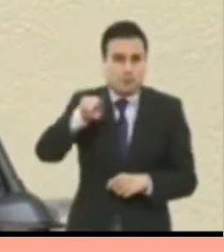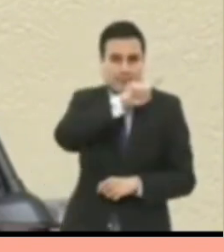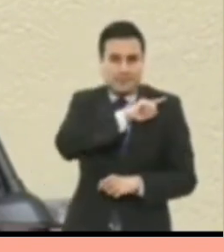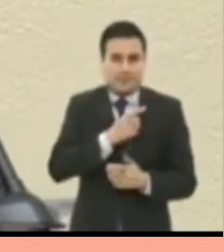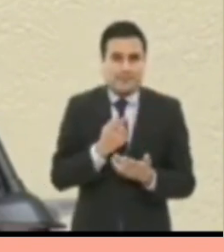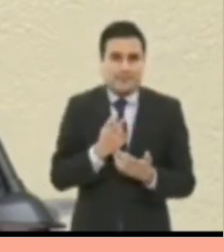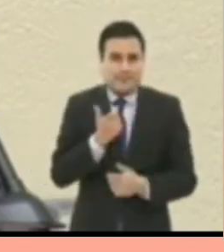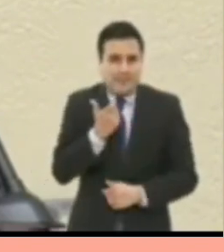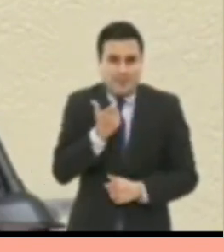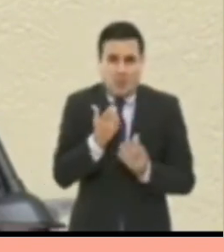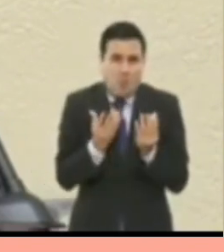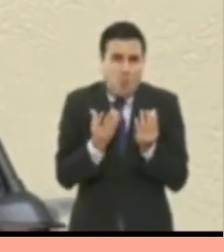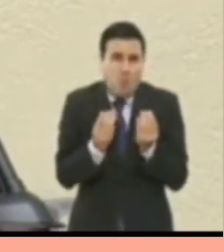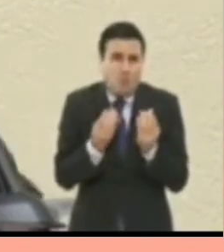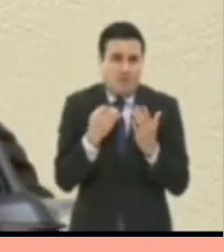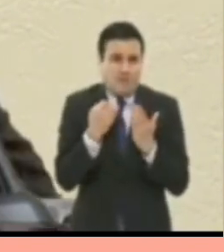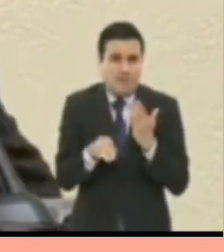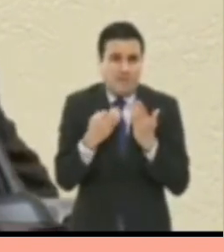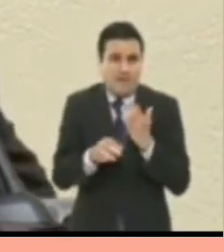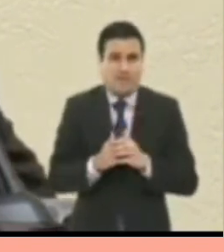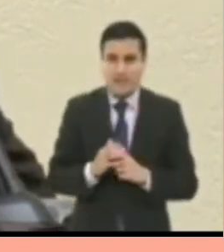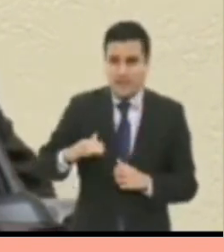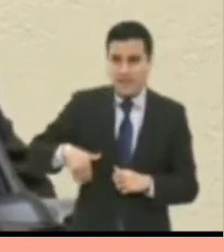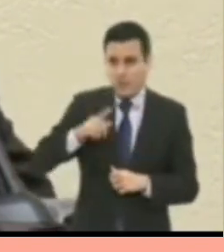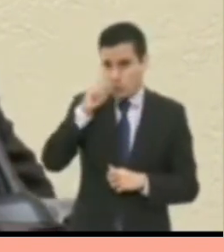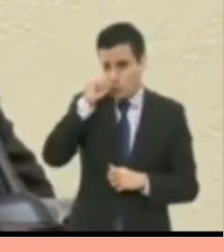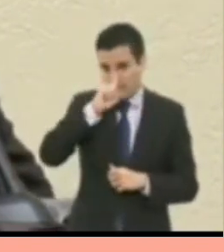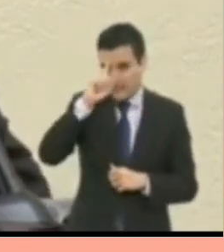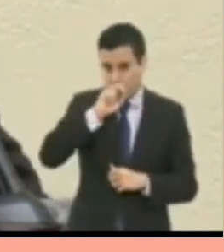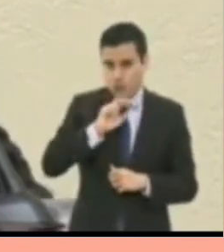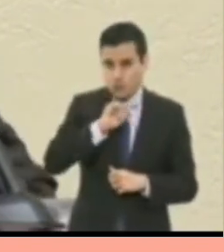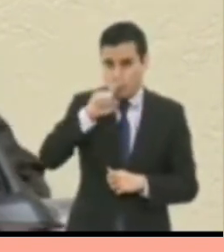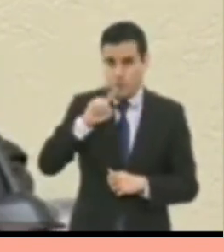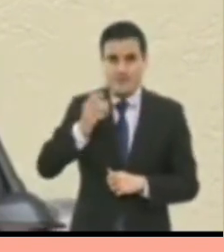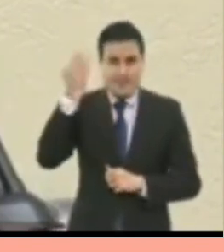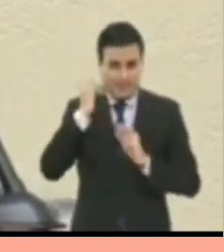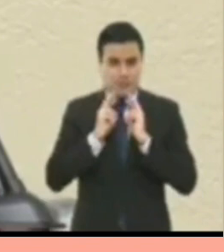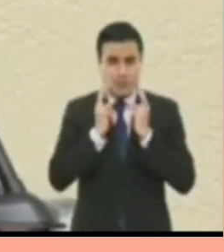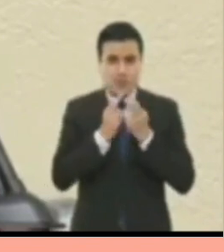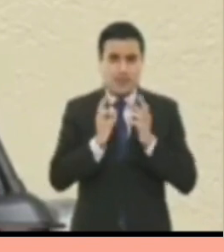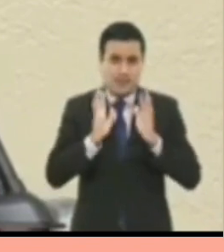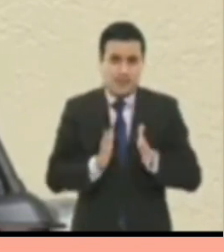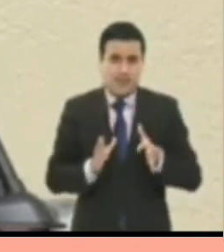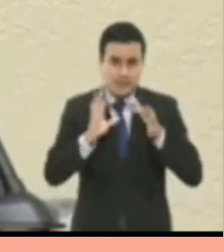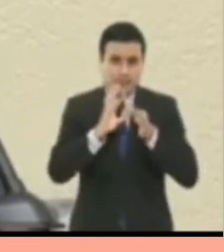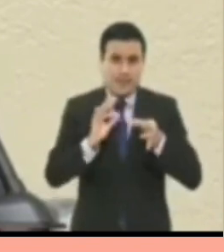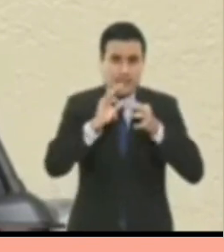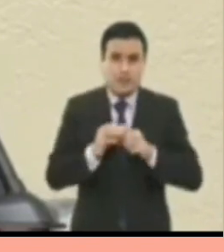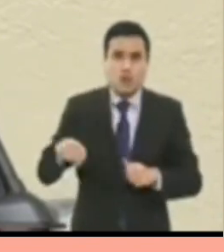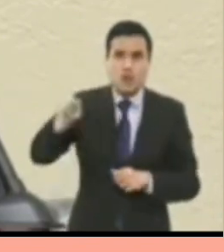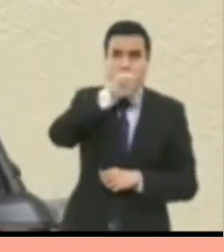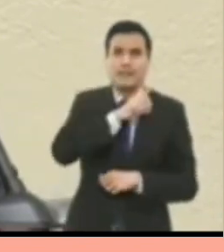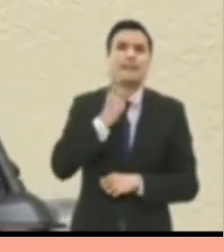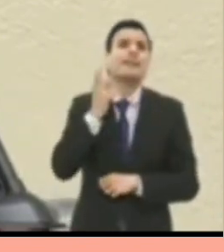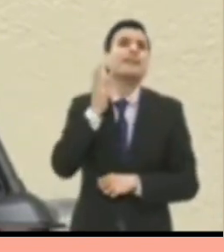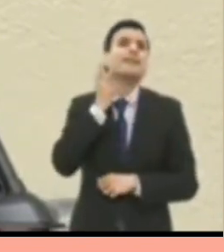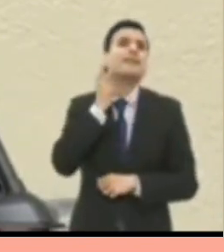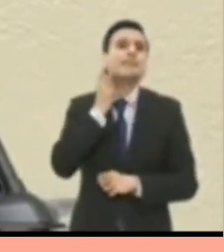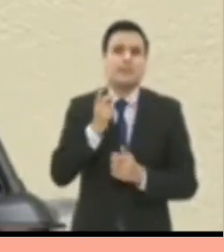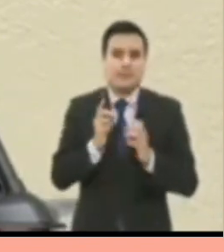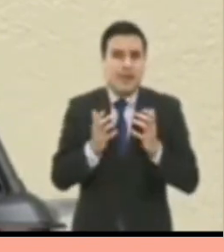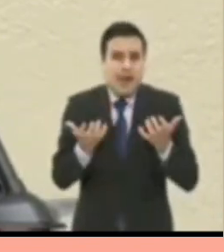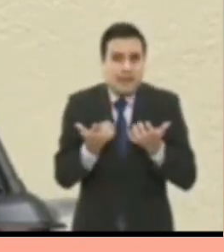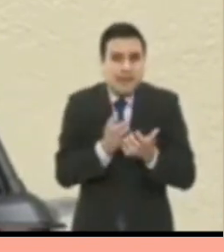somete es tan grande como decía el consejero ruiz saldaña hace una sesión se les pasó a la mano que hoy están colocando el instituto en un dilema